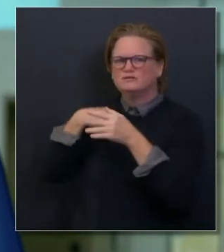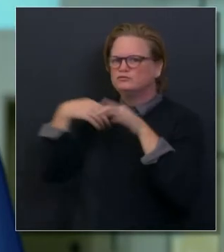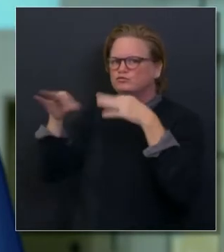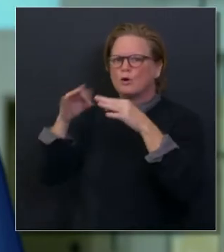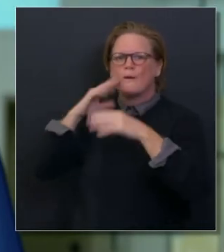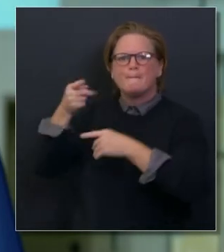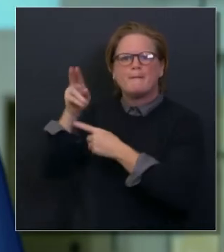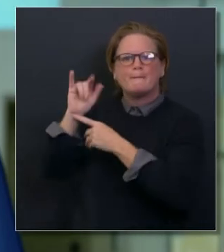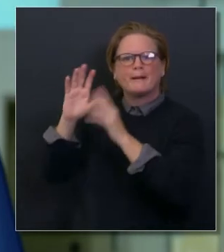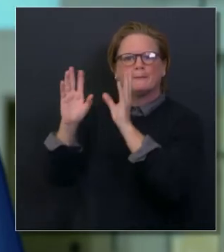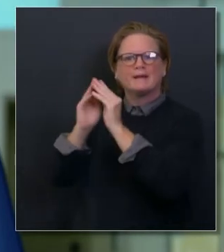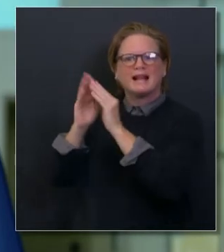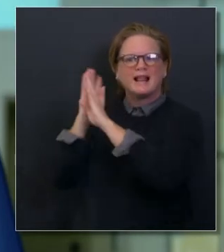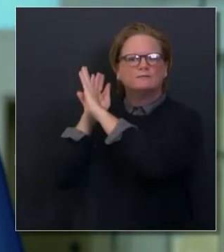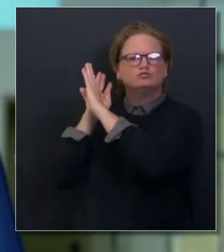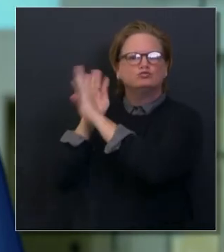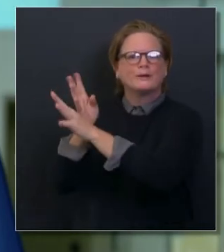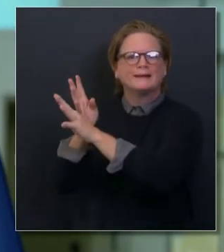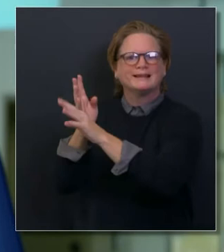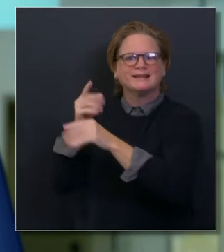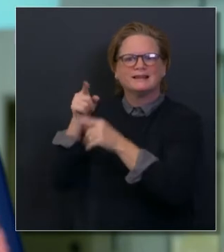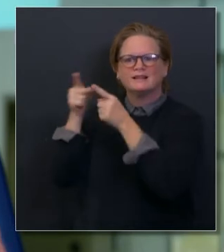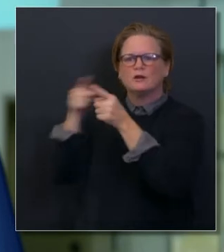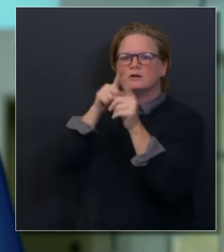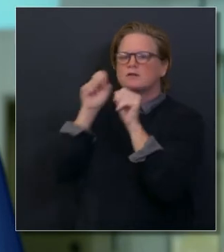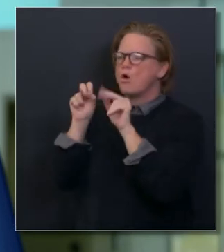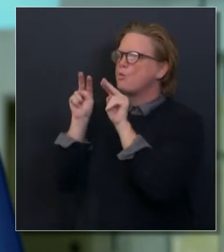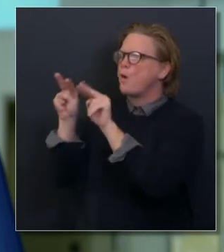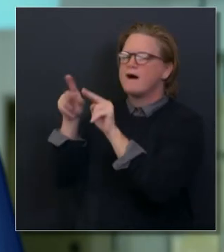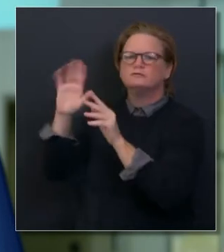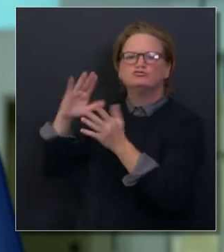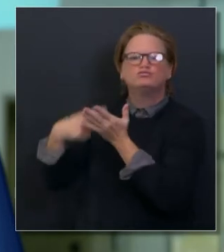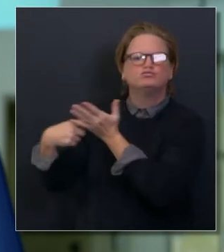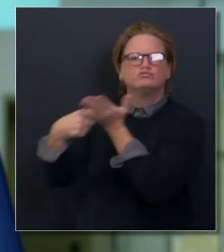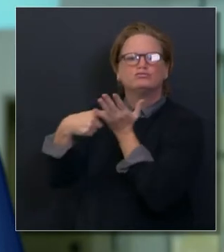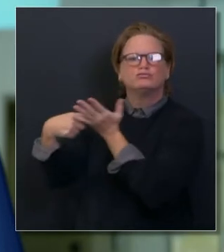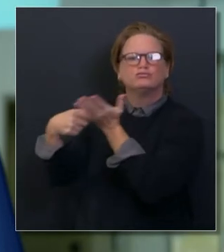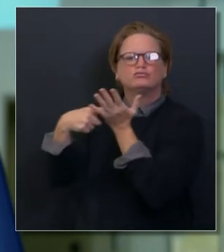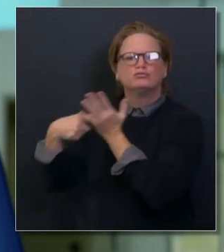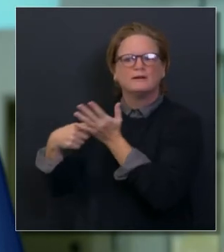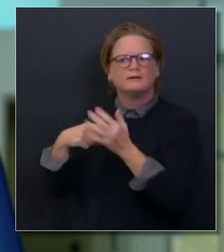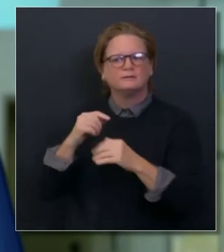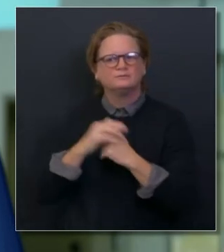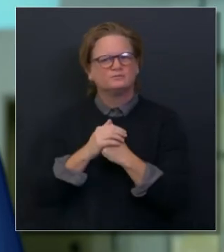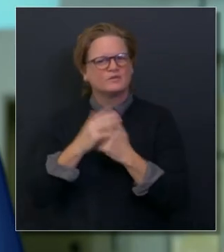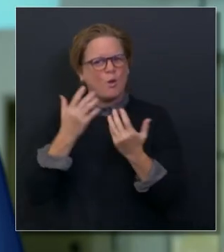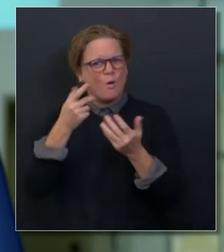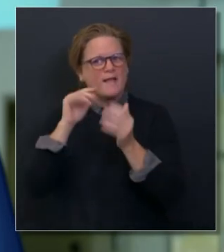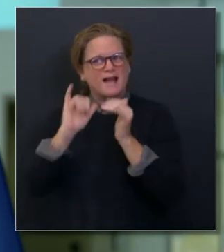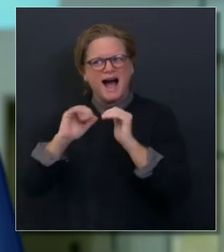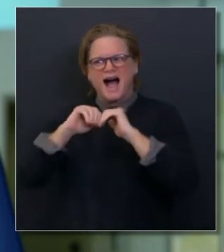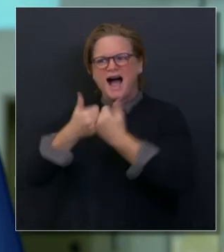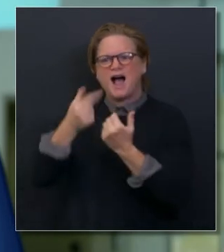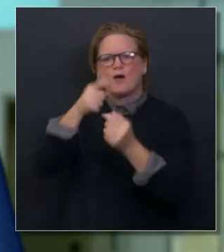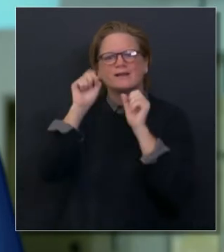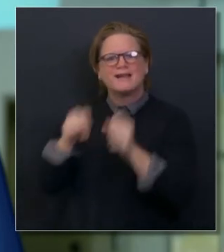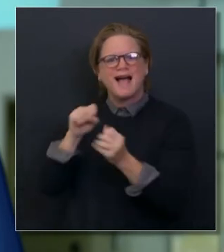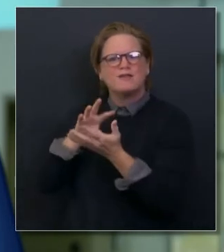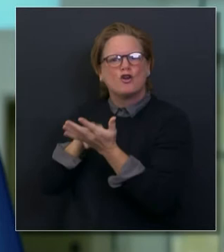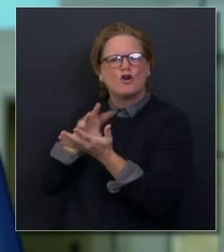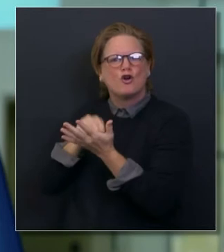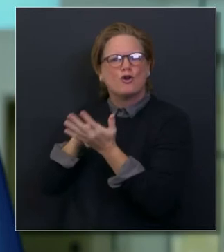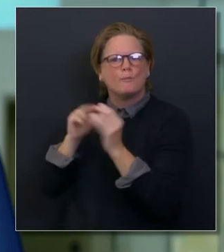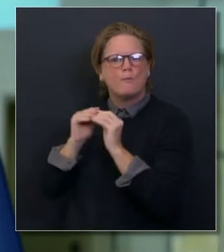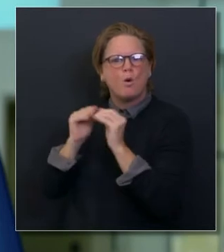de dónde irá la siguiente tanda de vacunas y cómo caerán esas